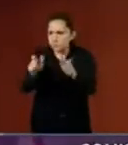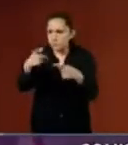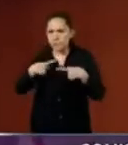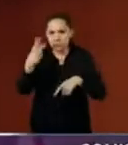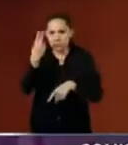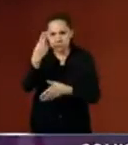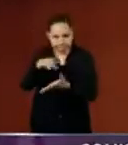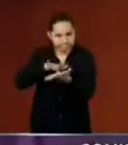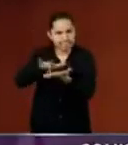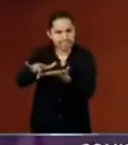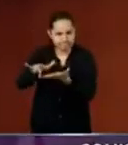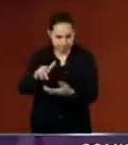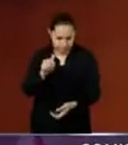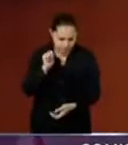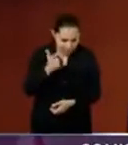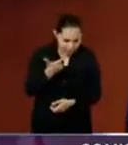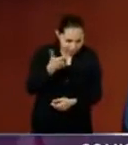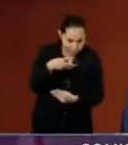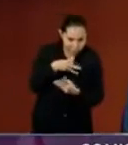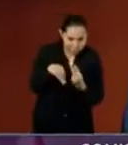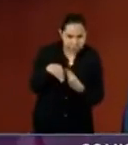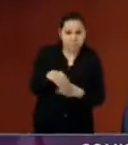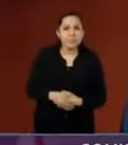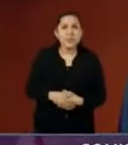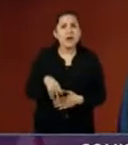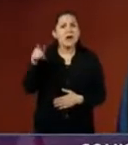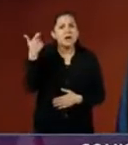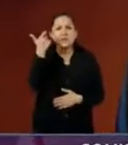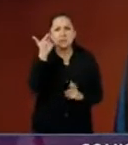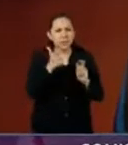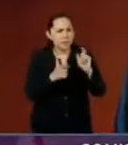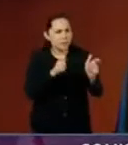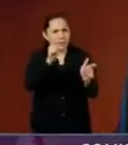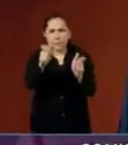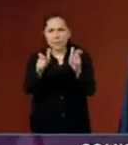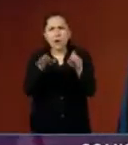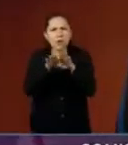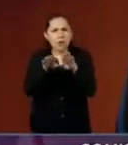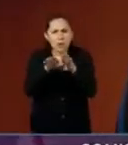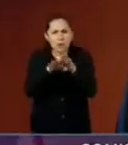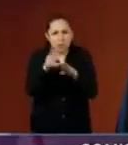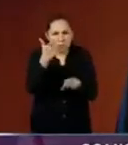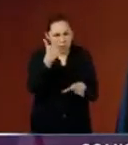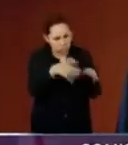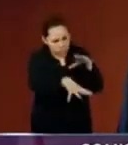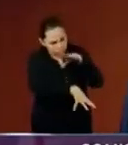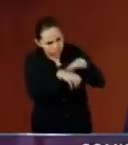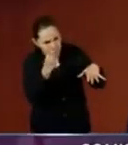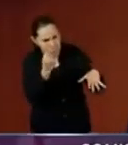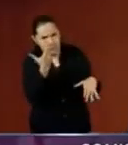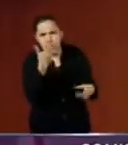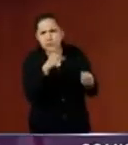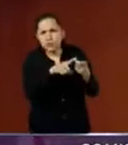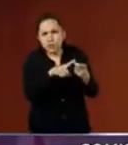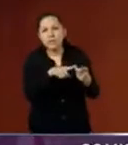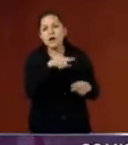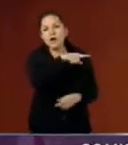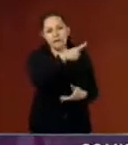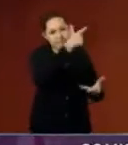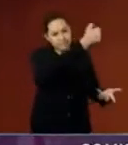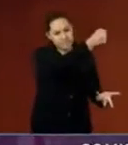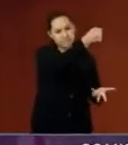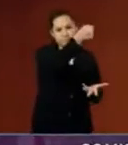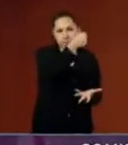ingreso mínimo vital serán generados mediante un fondo de emergencia de impacto temporal económico, el